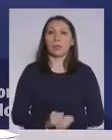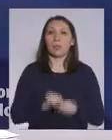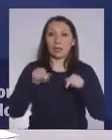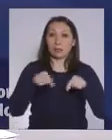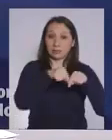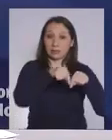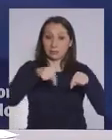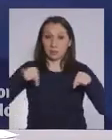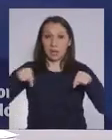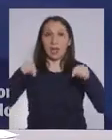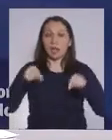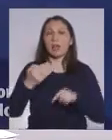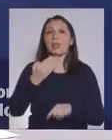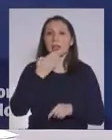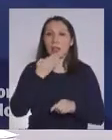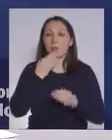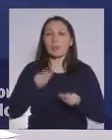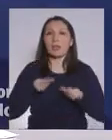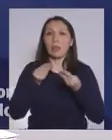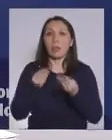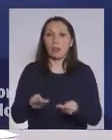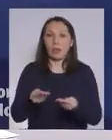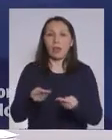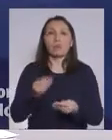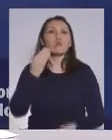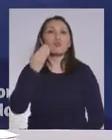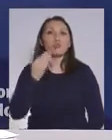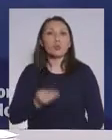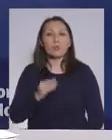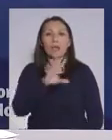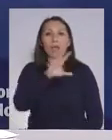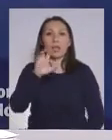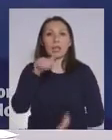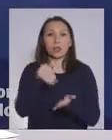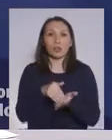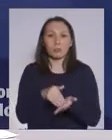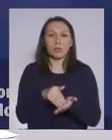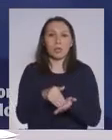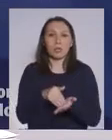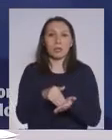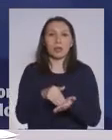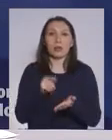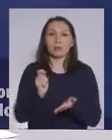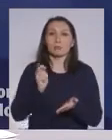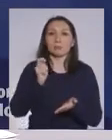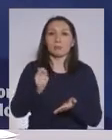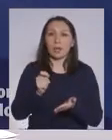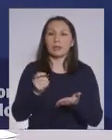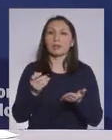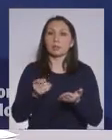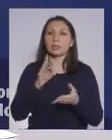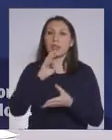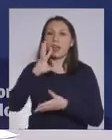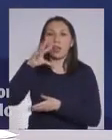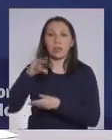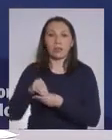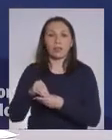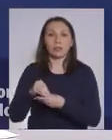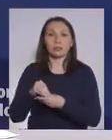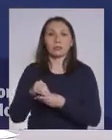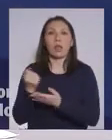esta semana también se entregará el bono de 500 mil pesos parte de